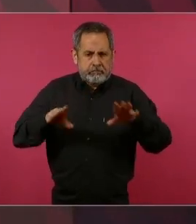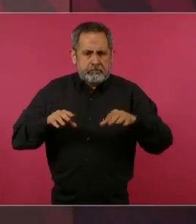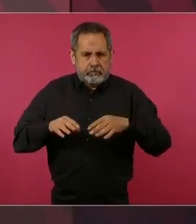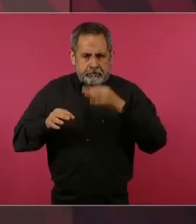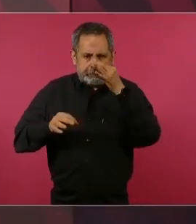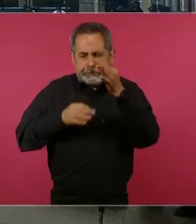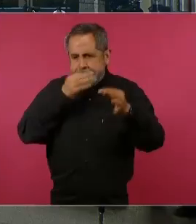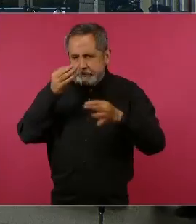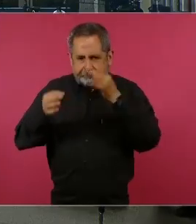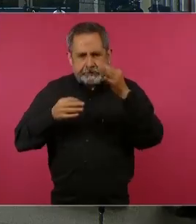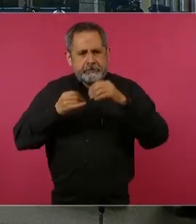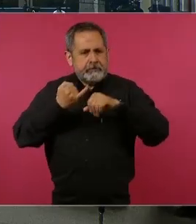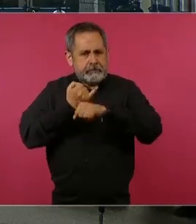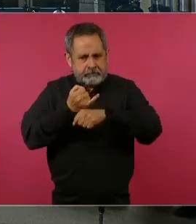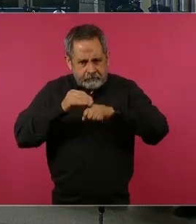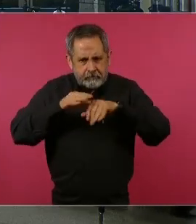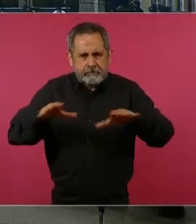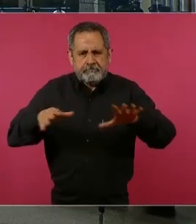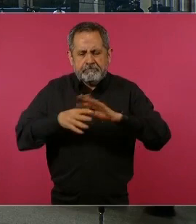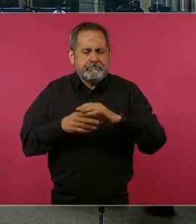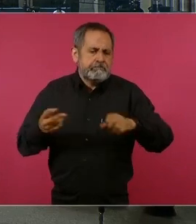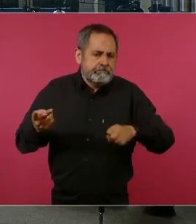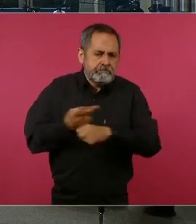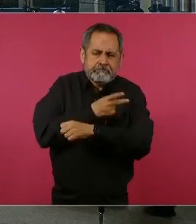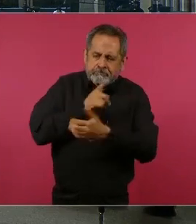un informe